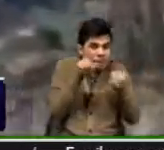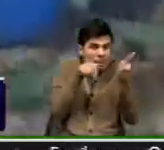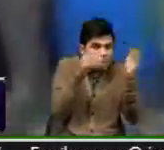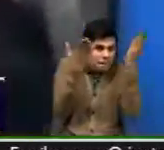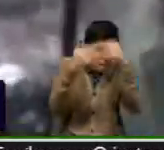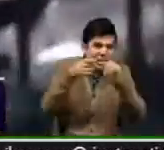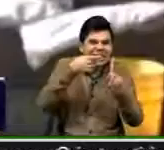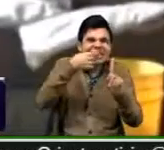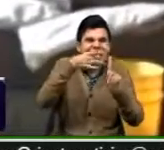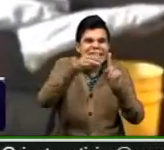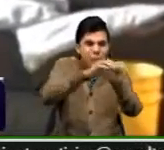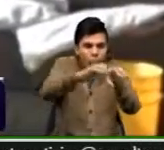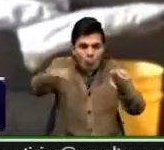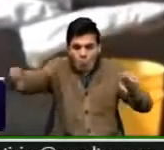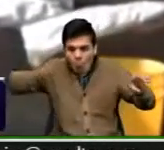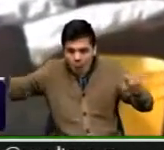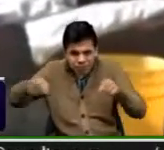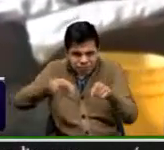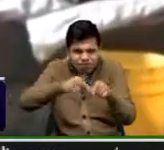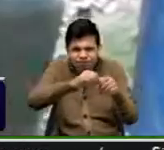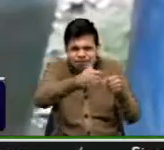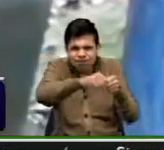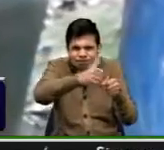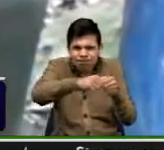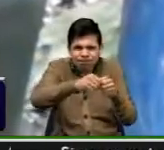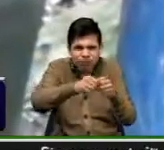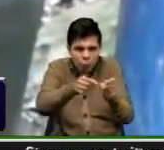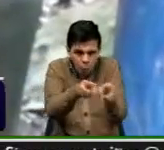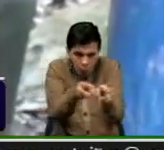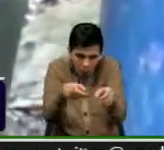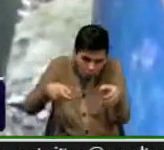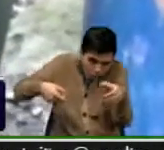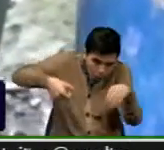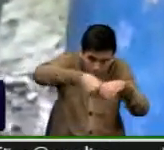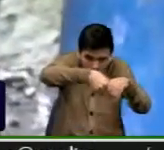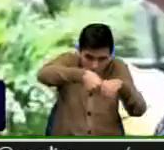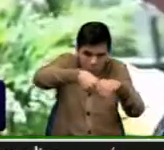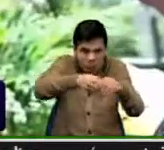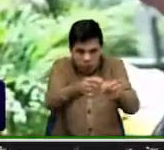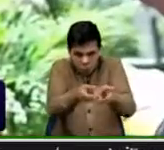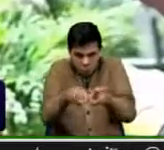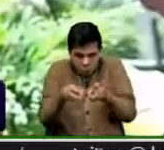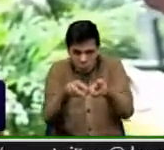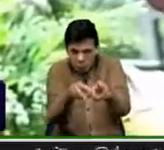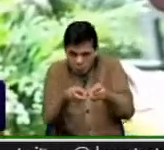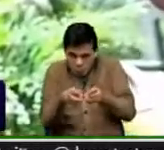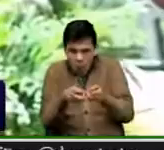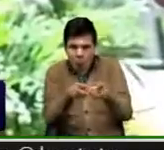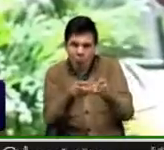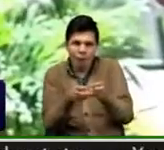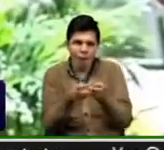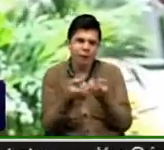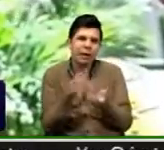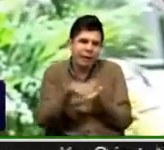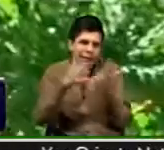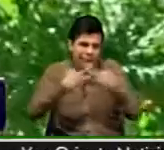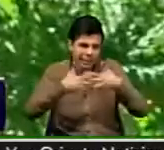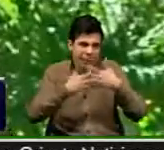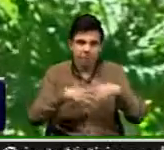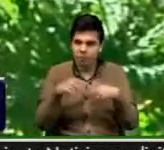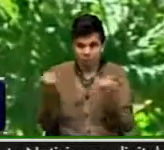del oleoducto Caño Limón Coveñas. No tenemos trabajo mancomunado con el vecino país, eso es algo que se está buscando a través de la Cancillería